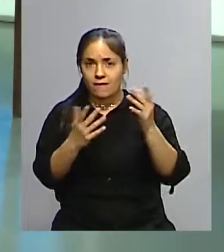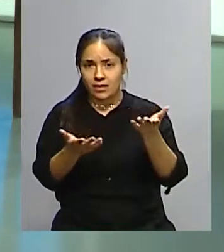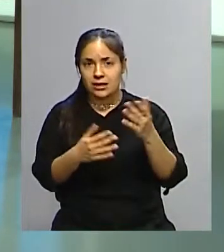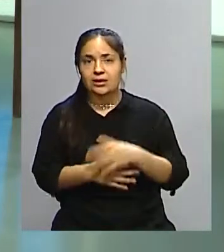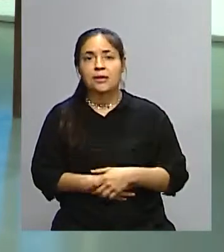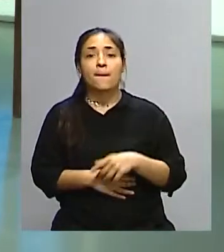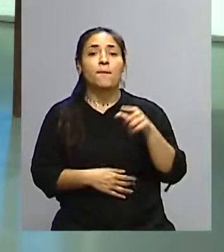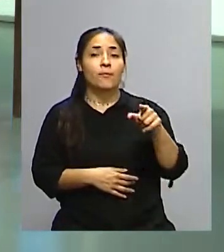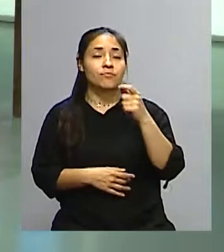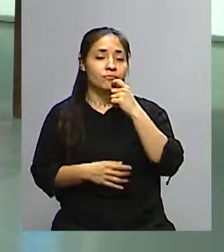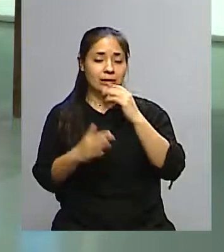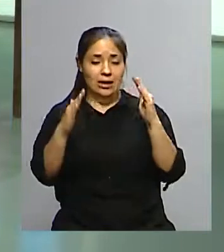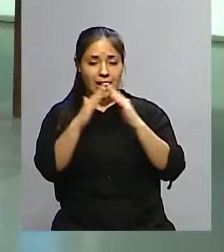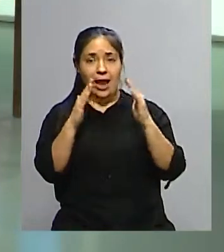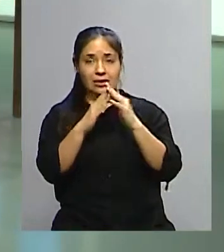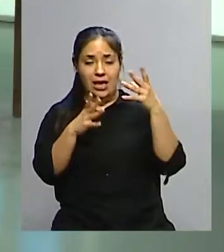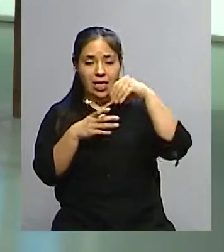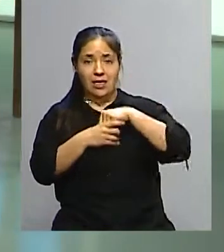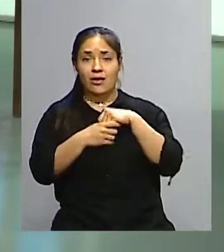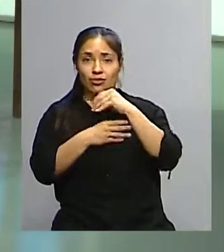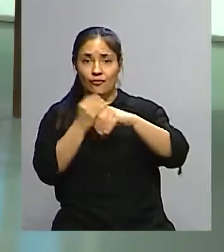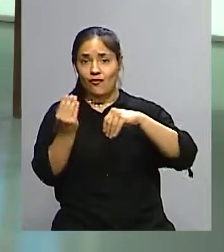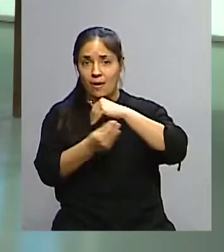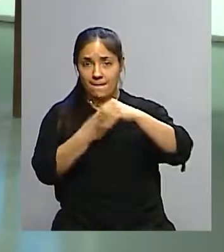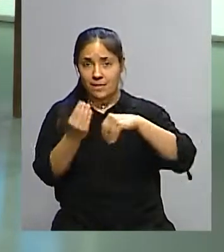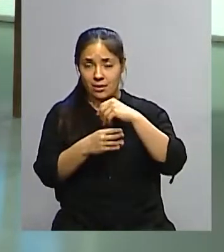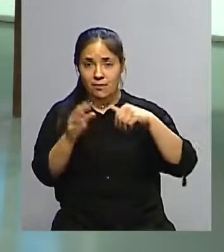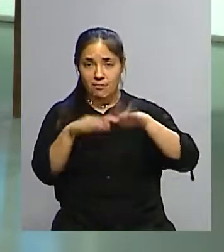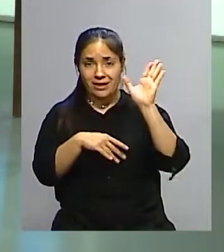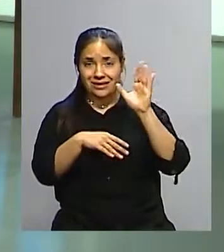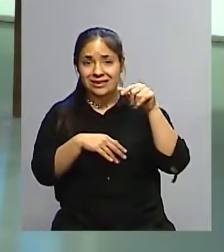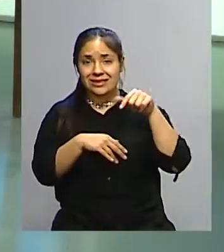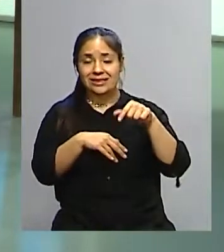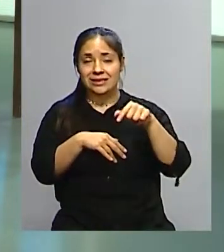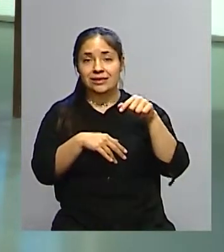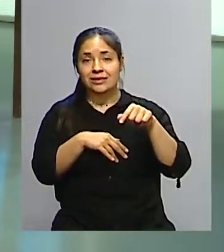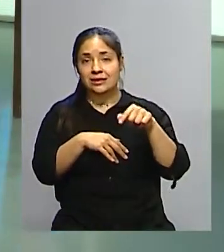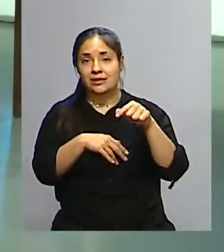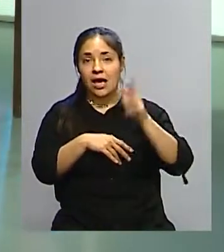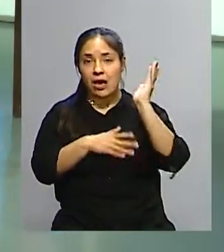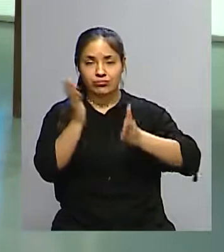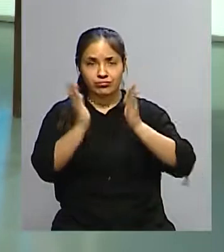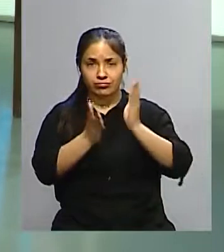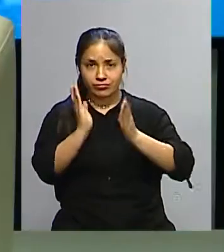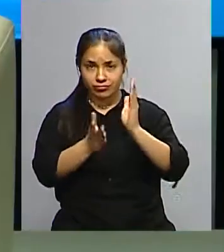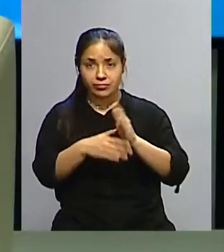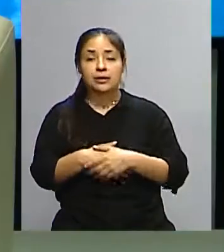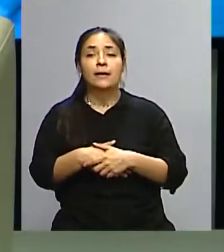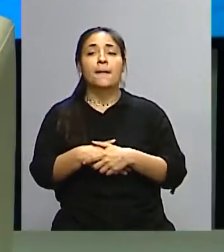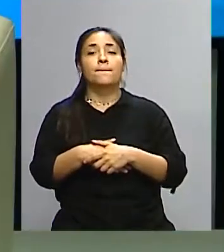interior de sus propios hogares, con sus familiares en primer lugar como principales agresores y